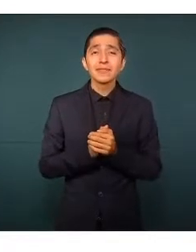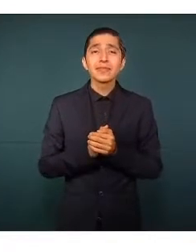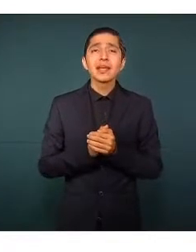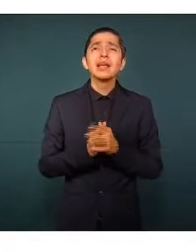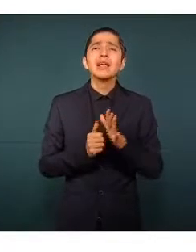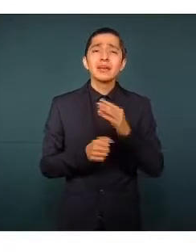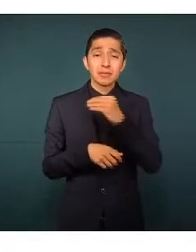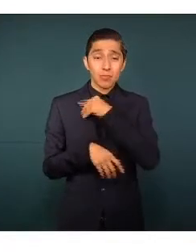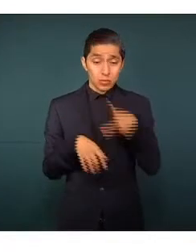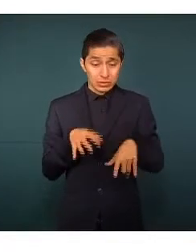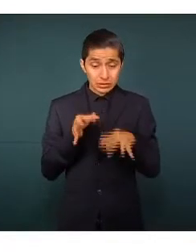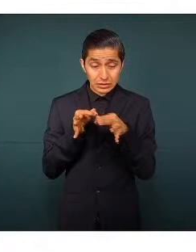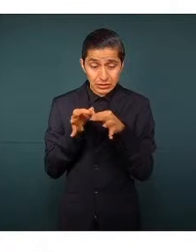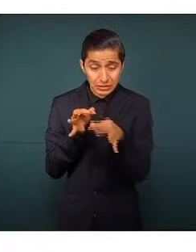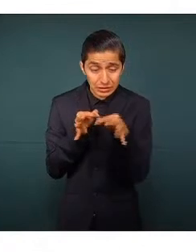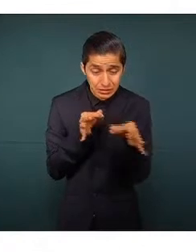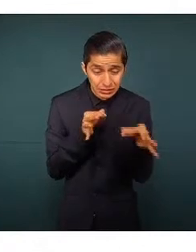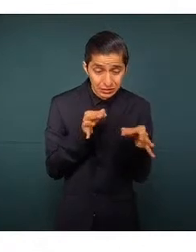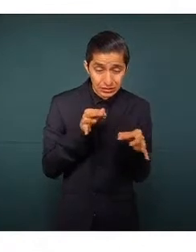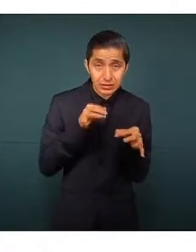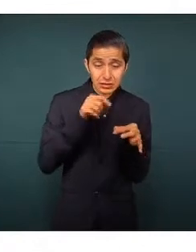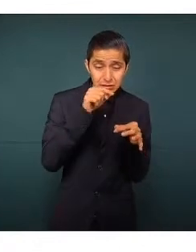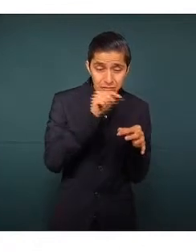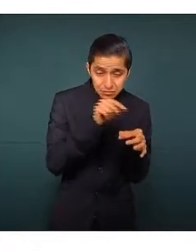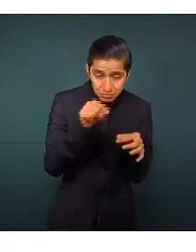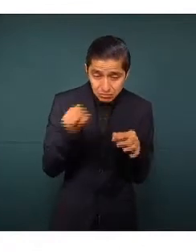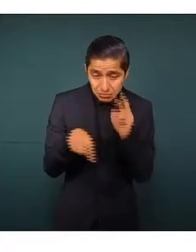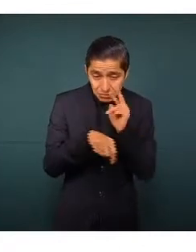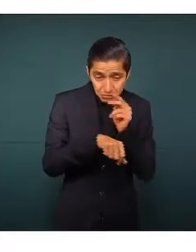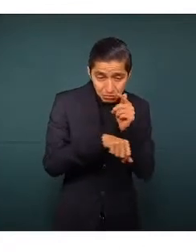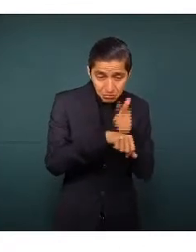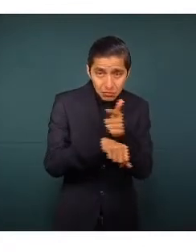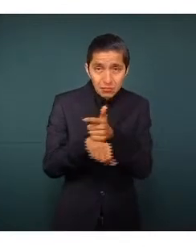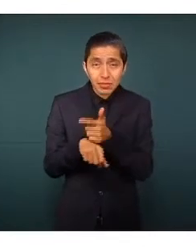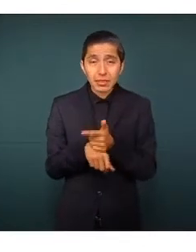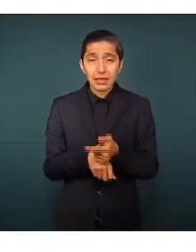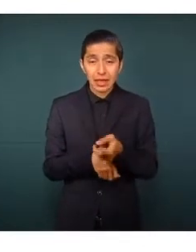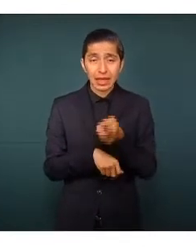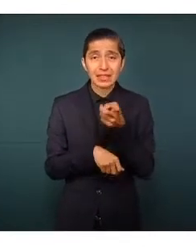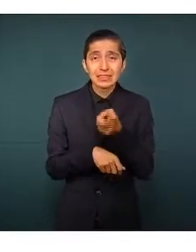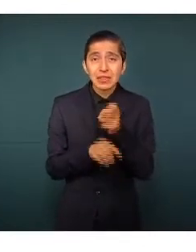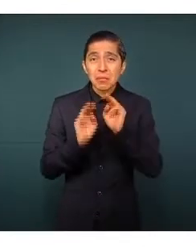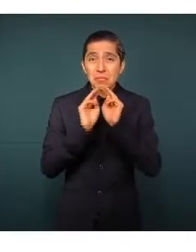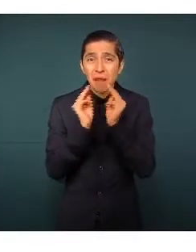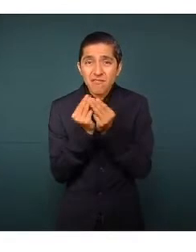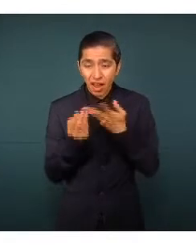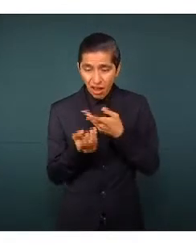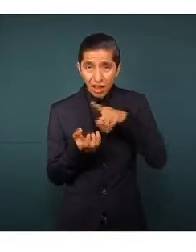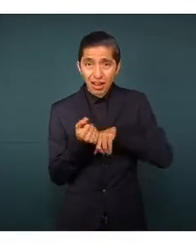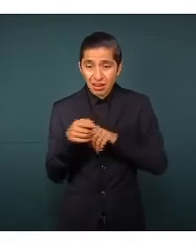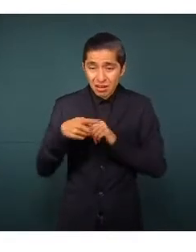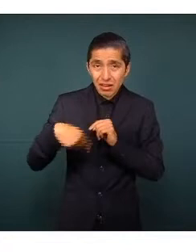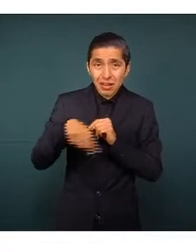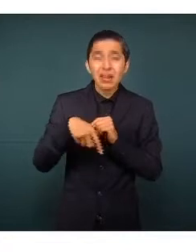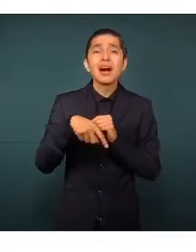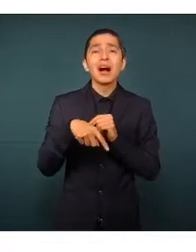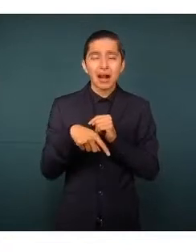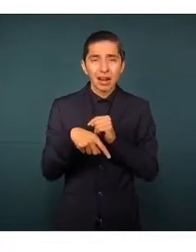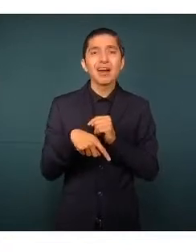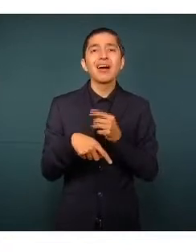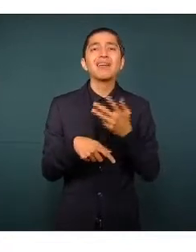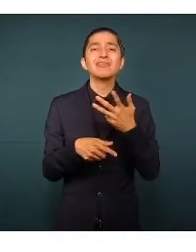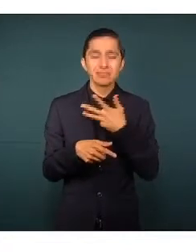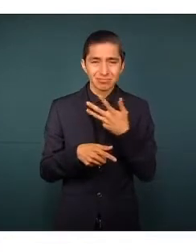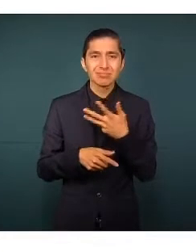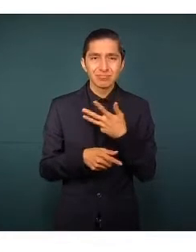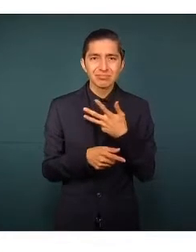Los municipios en donde se presentan esta parte delincuencial, ahí hay una presencia